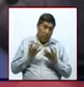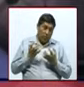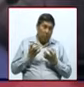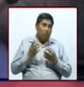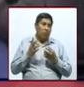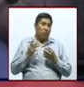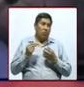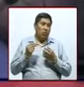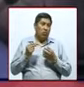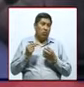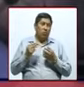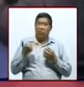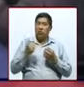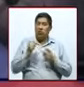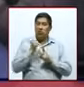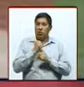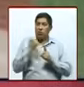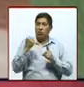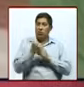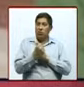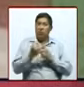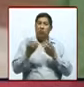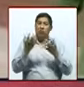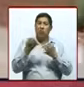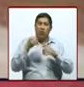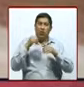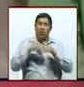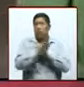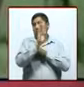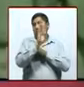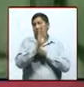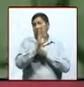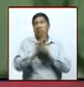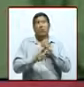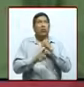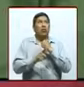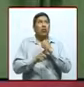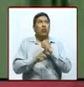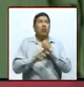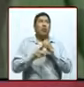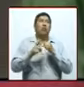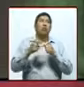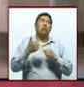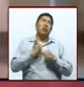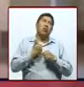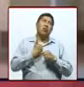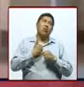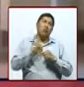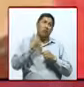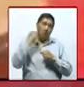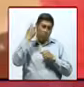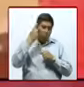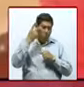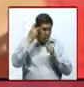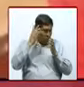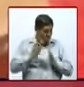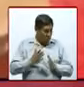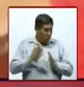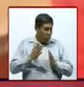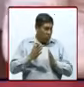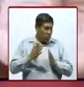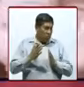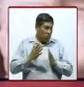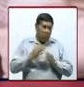no está encontrando otro, habilitarse. Las primarias, si bien son una parte importante en todo